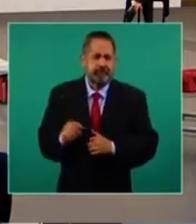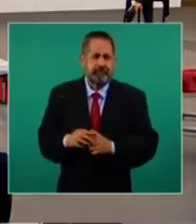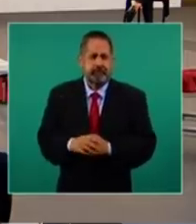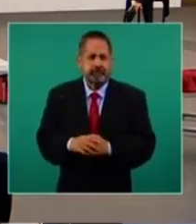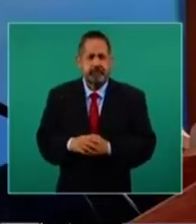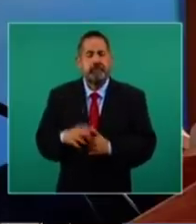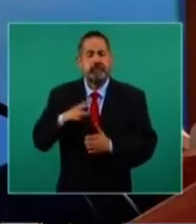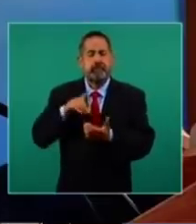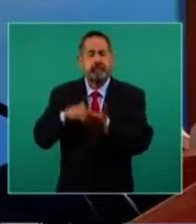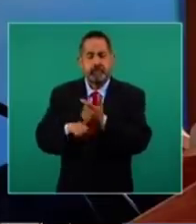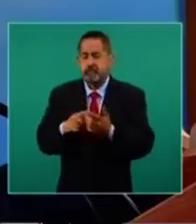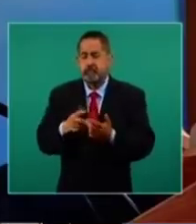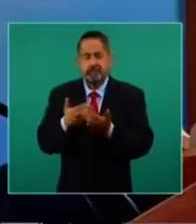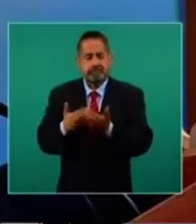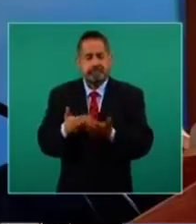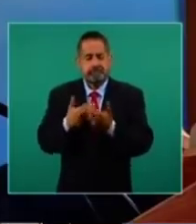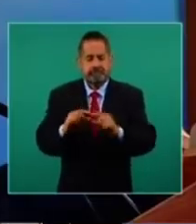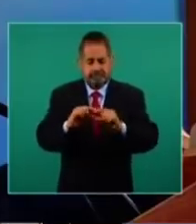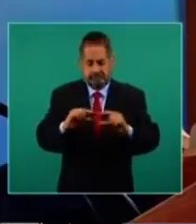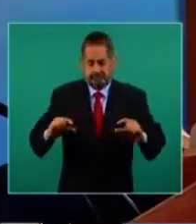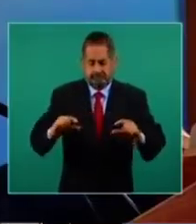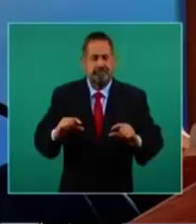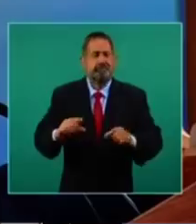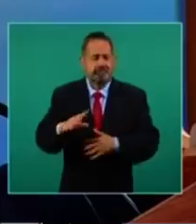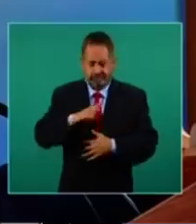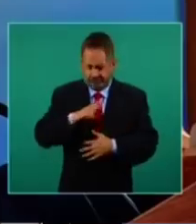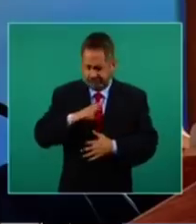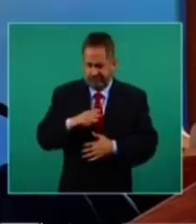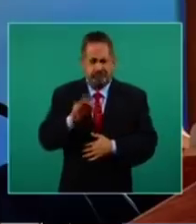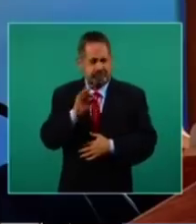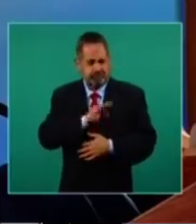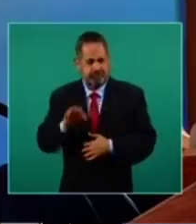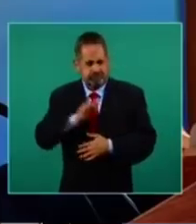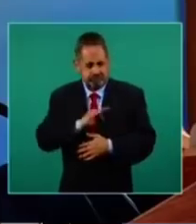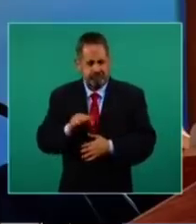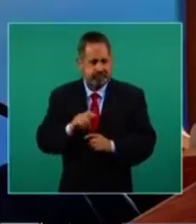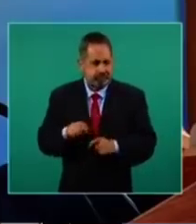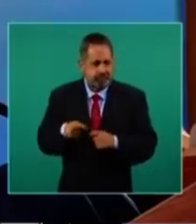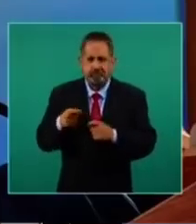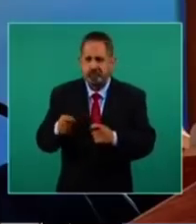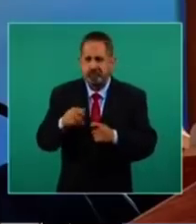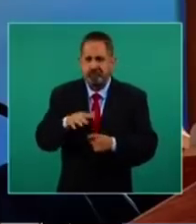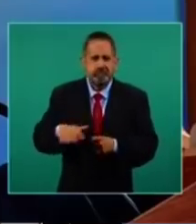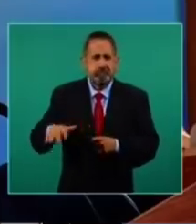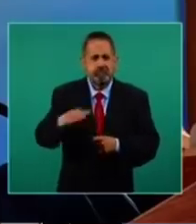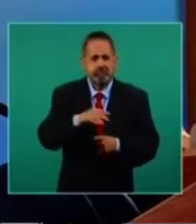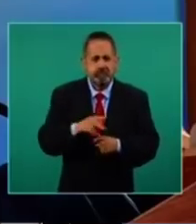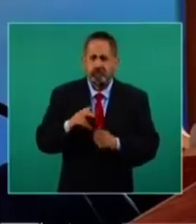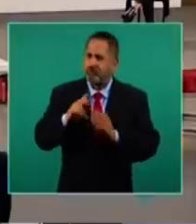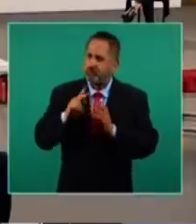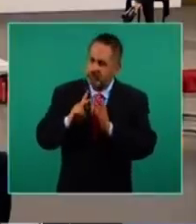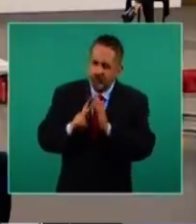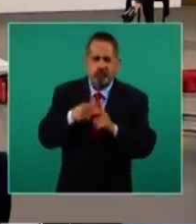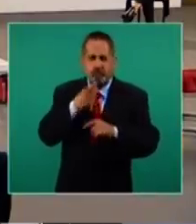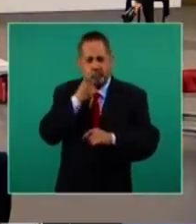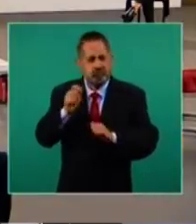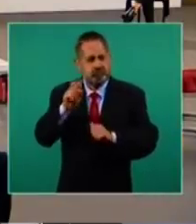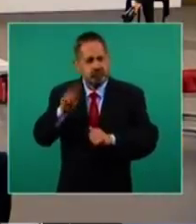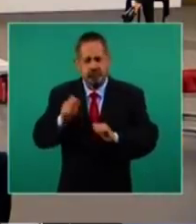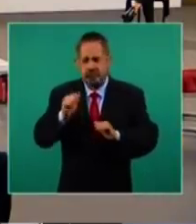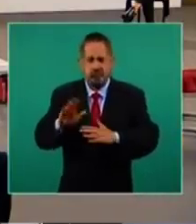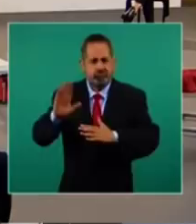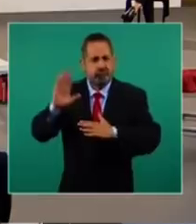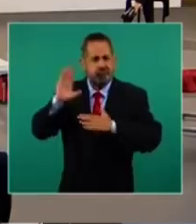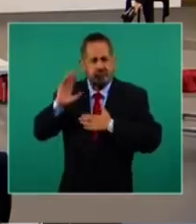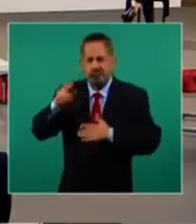tenemos ya vacunas y sí podemos reiterar el compromiso